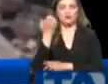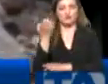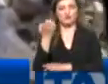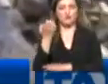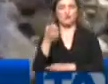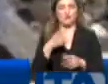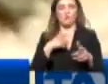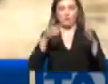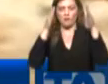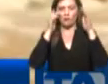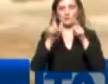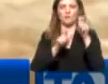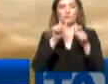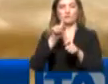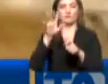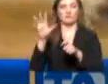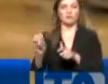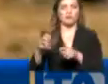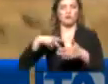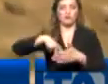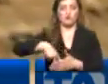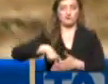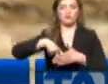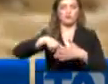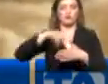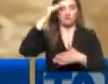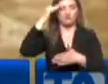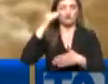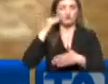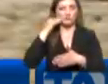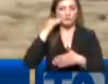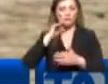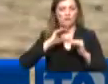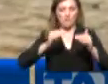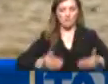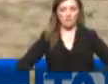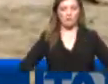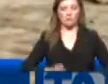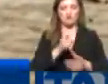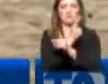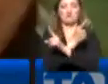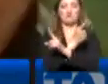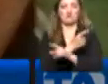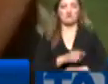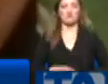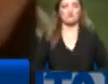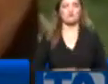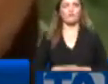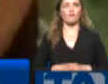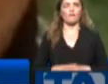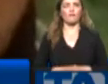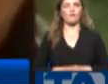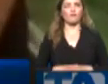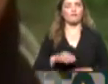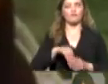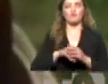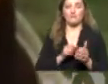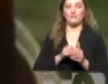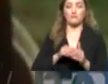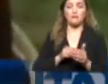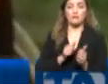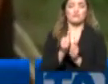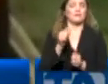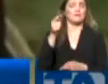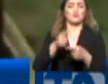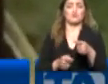atender a 150 personas atrapadas, incluyendo menores de edad, embarazadas y discapacitados. Aquí estamos atrapados en este